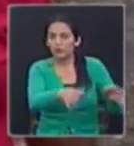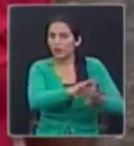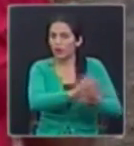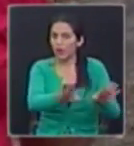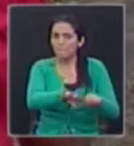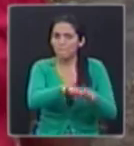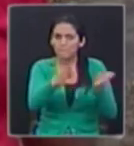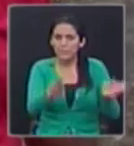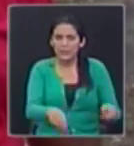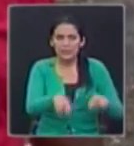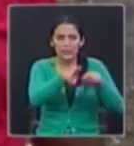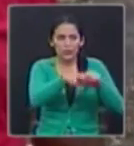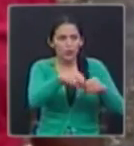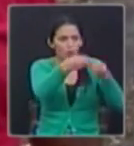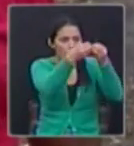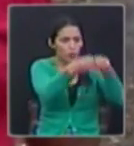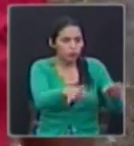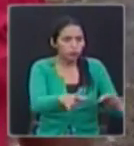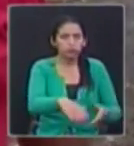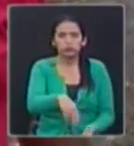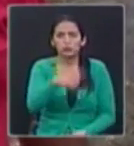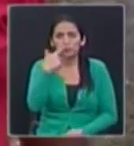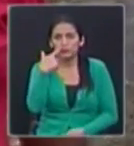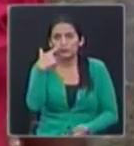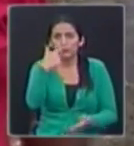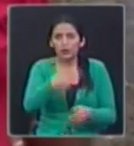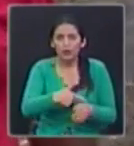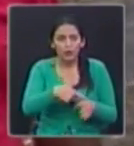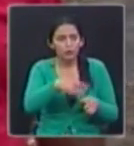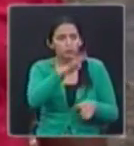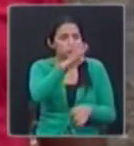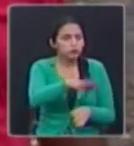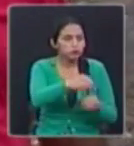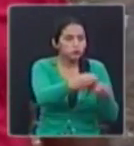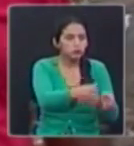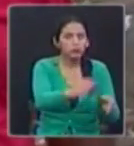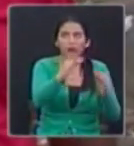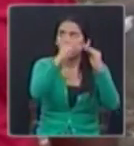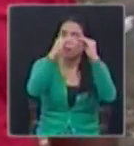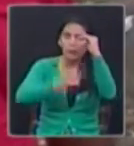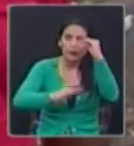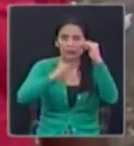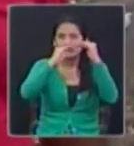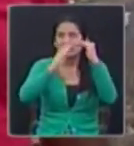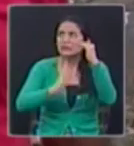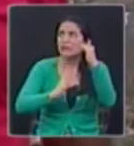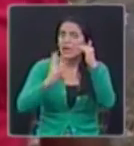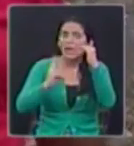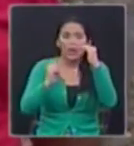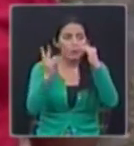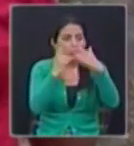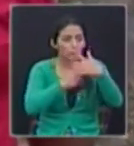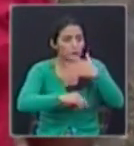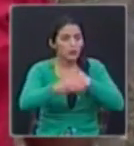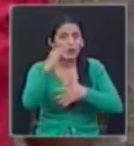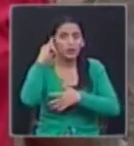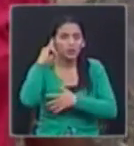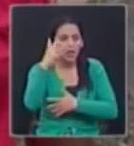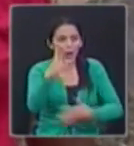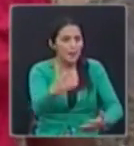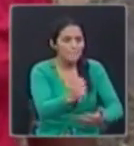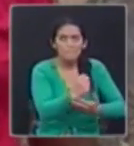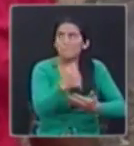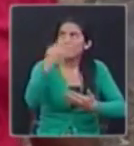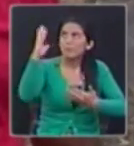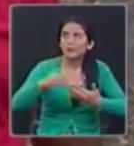mesa, silla, cocina, tanque de gas, ya no pude alcanzar nada porque parte del techo también se me cayó y yo por coger a mis niñas. No iba a